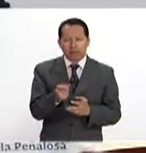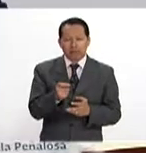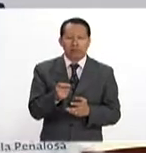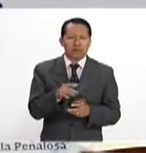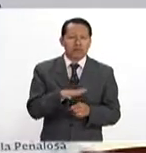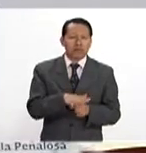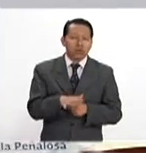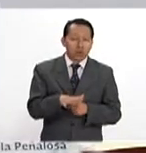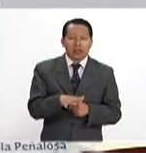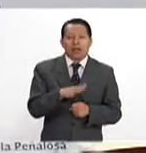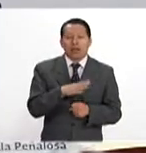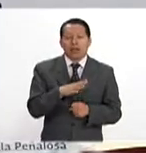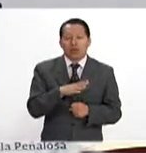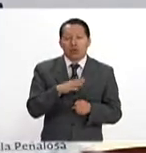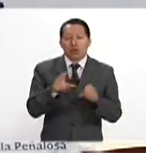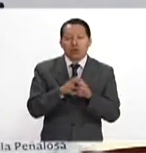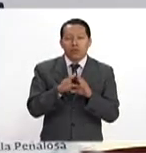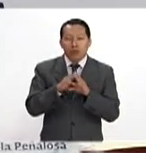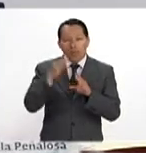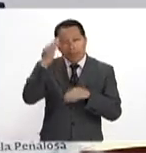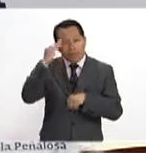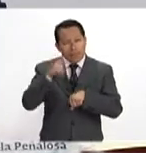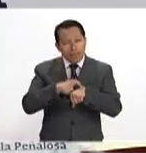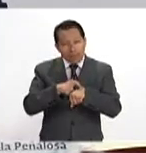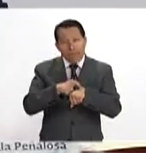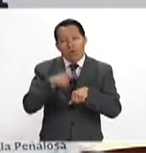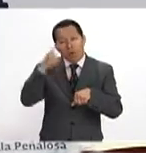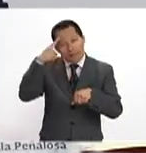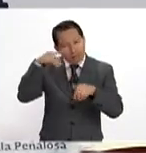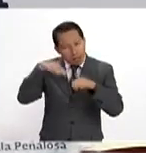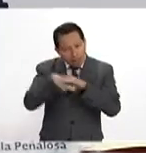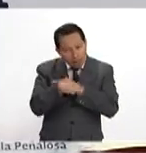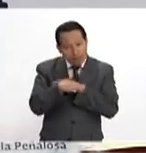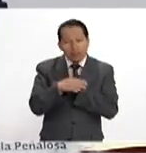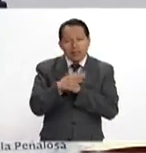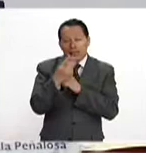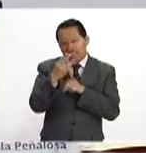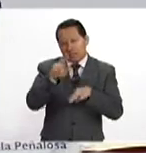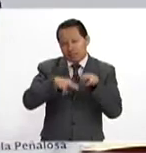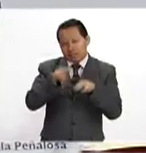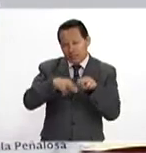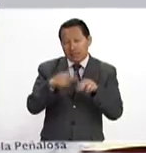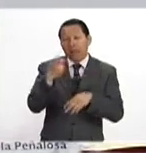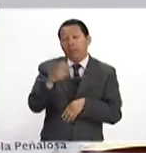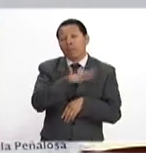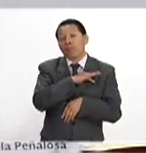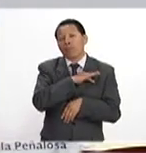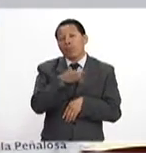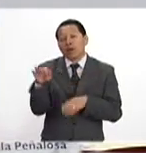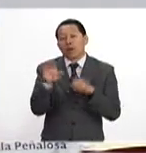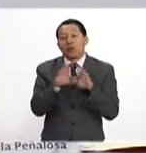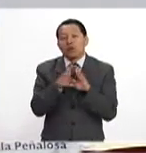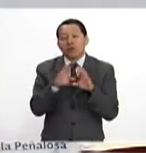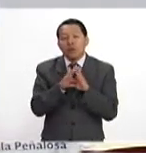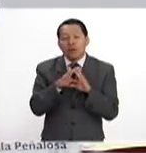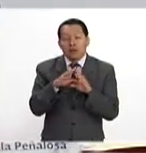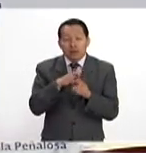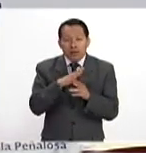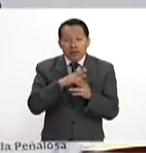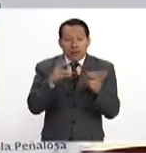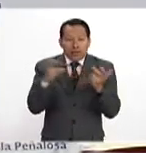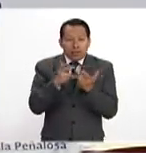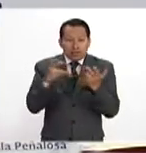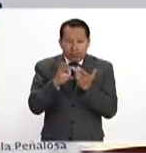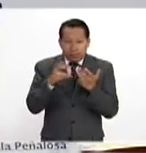eran básicamente los tiempos de atención en los 3 niveles y que a partir de ahí se pudieron construir las medidas